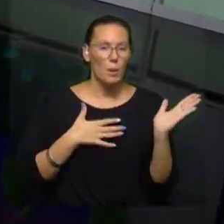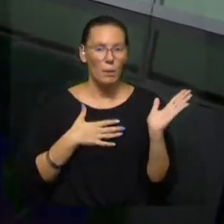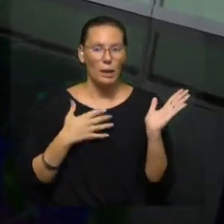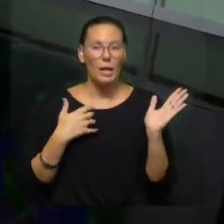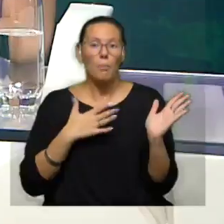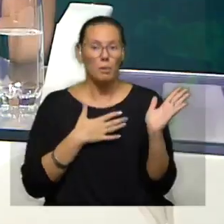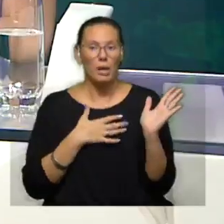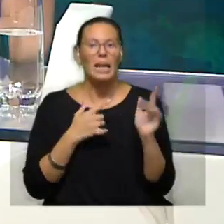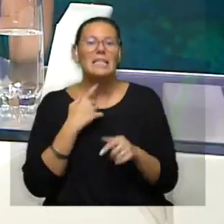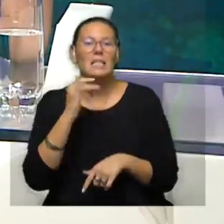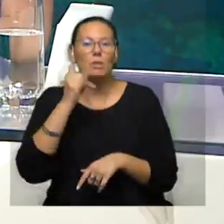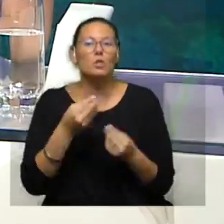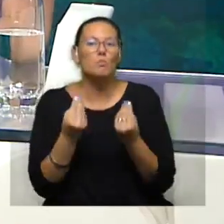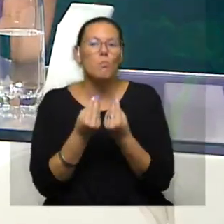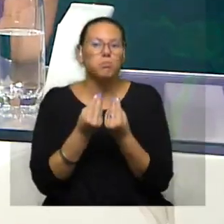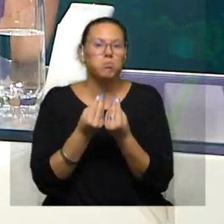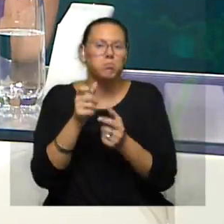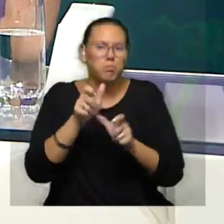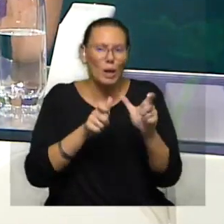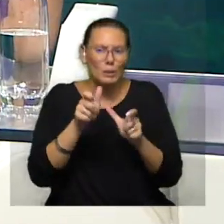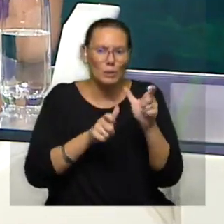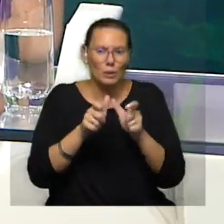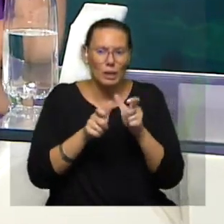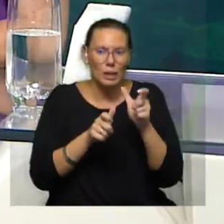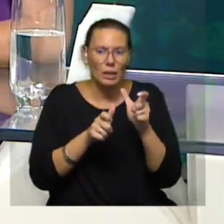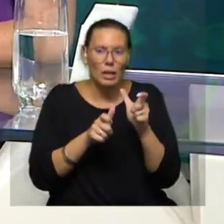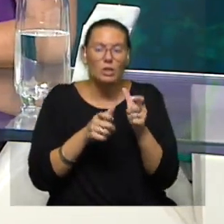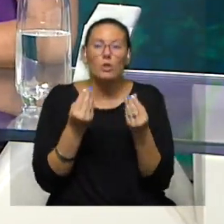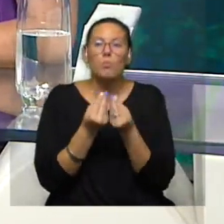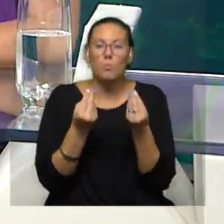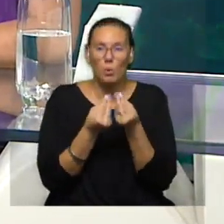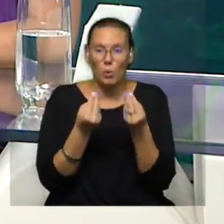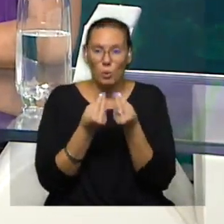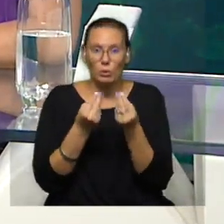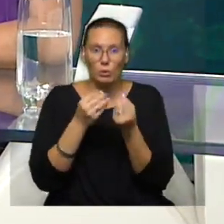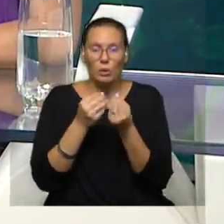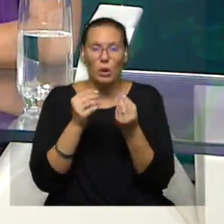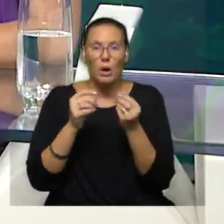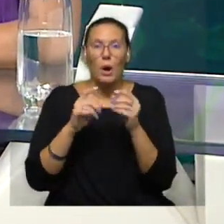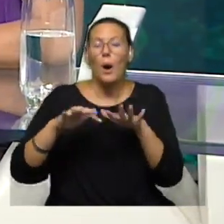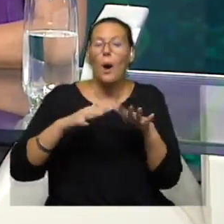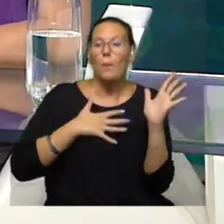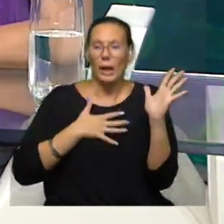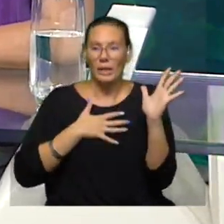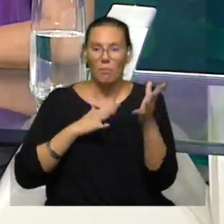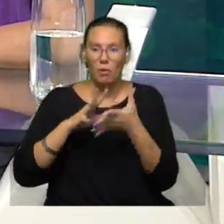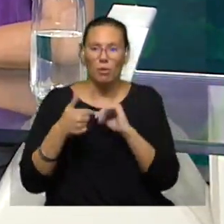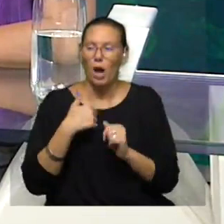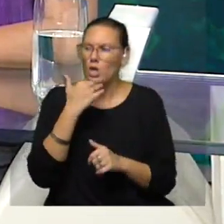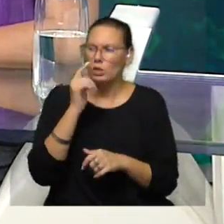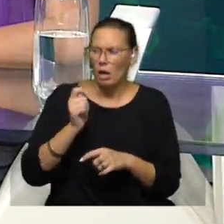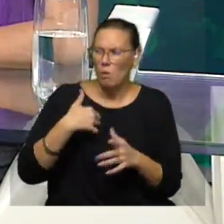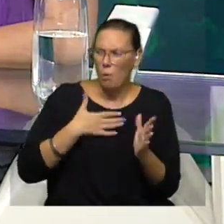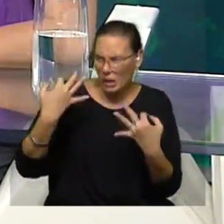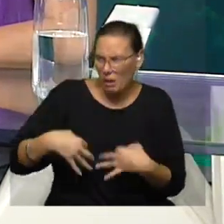mis pasos funcionan cuando hay mucha gente. Porque yo tengo la teoría que si entre somos muchos los que nos movemos y hacemos así, no sabemos si alguien baila